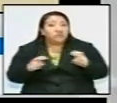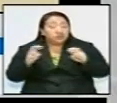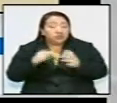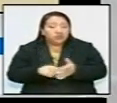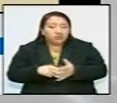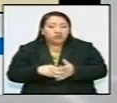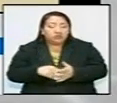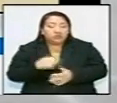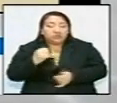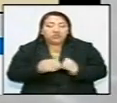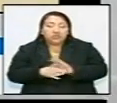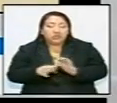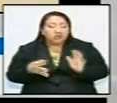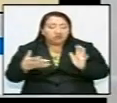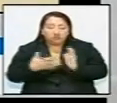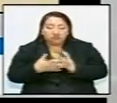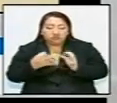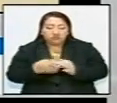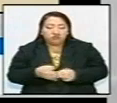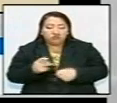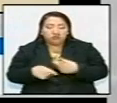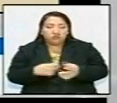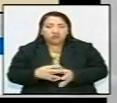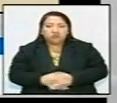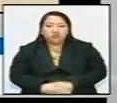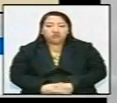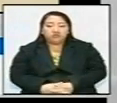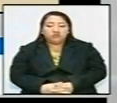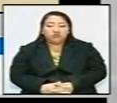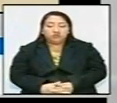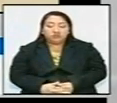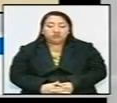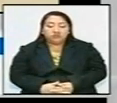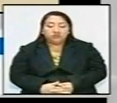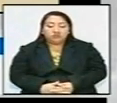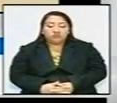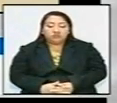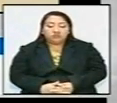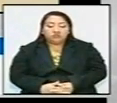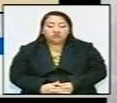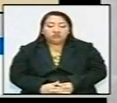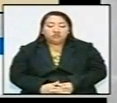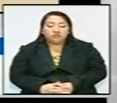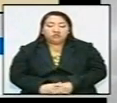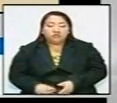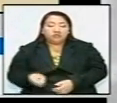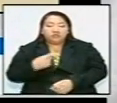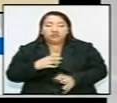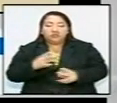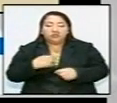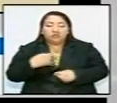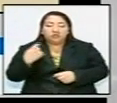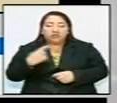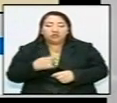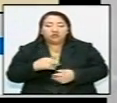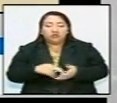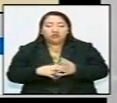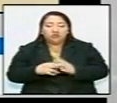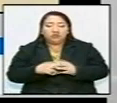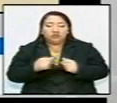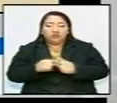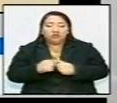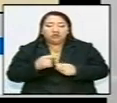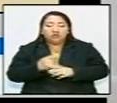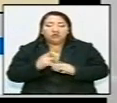investigaciones, concluyó textualmente lo siguiente: declarar infundada la denuncia de parte seguida contra